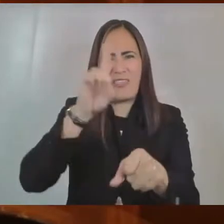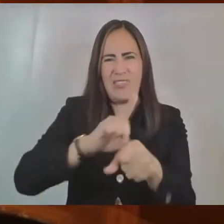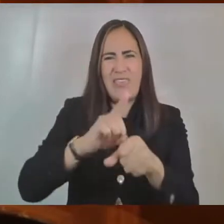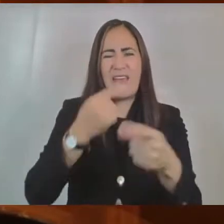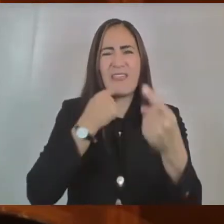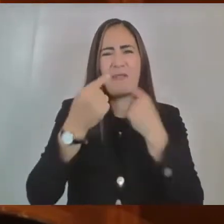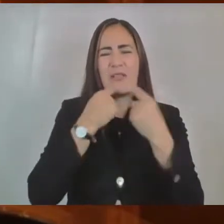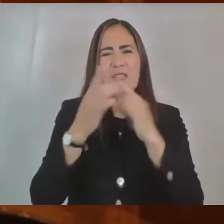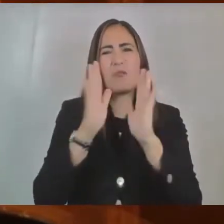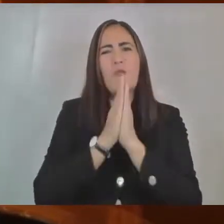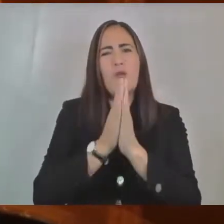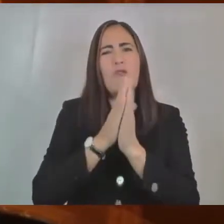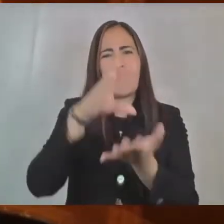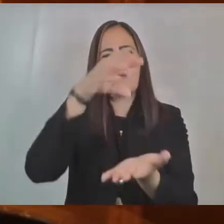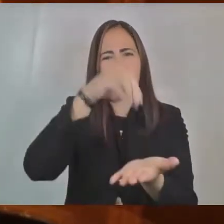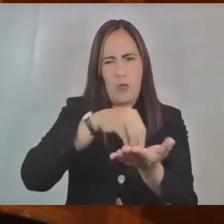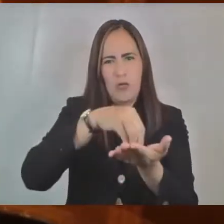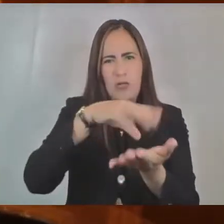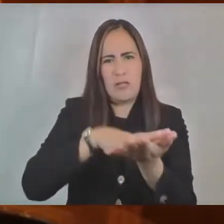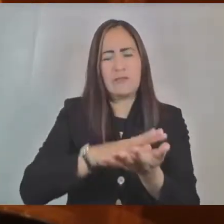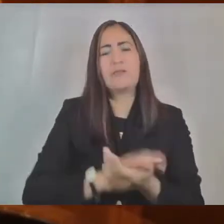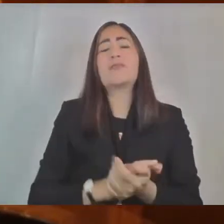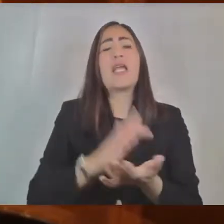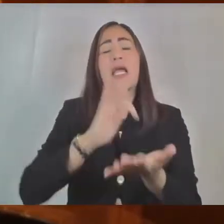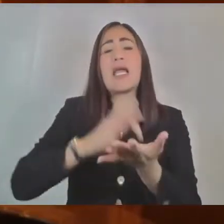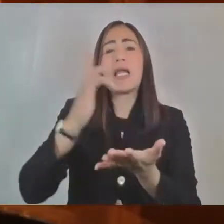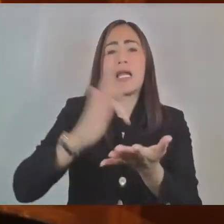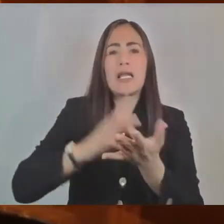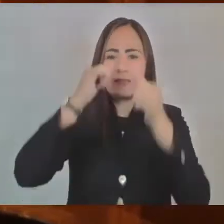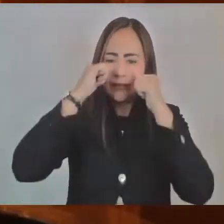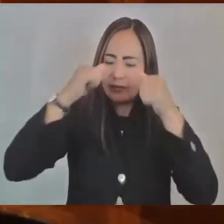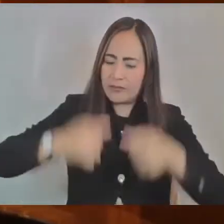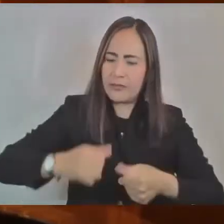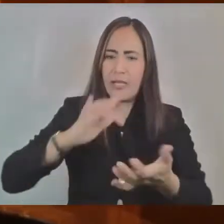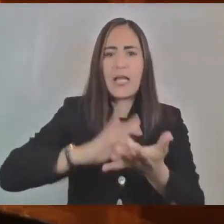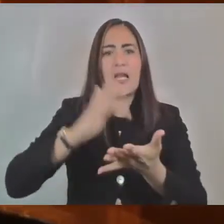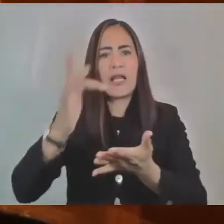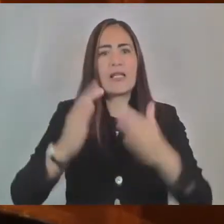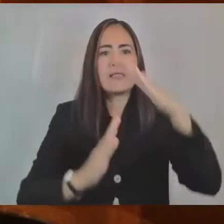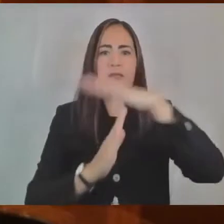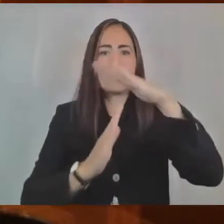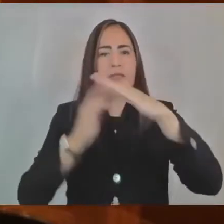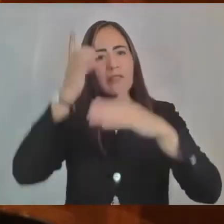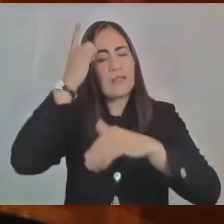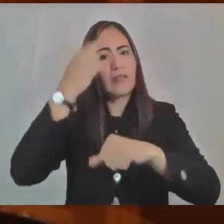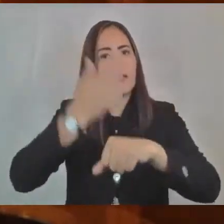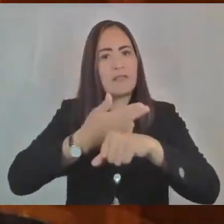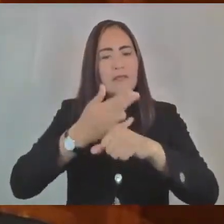Debates. Es cuanto, diputados. Muchísimas gracias por su atención. Gracias, mesa directiva.